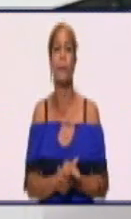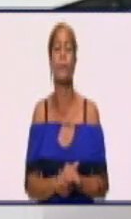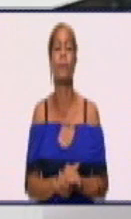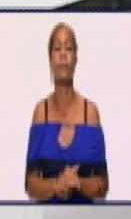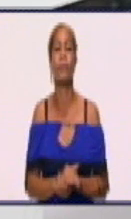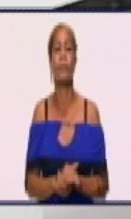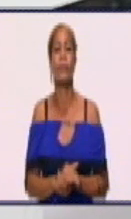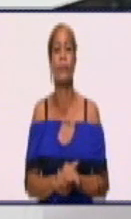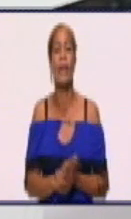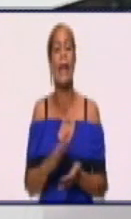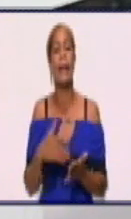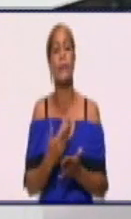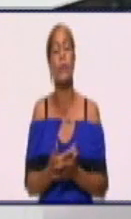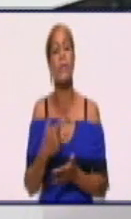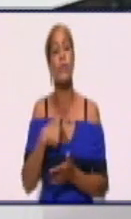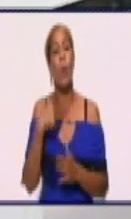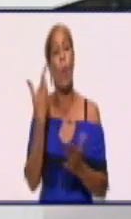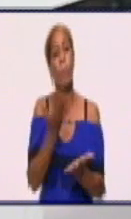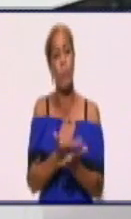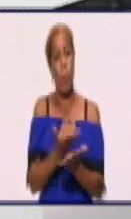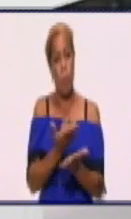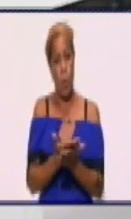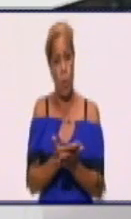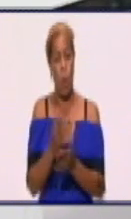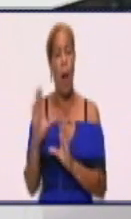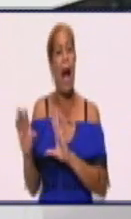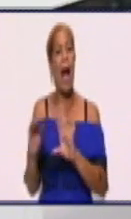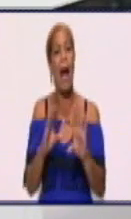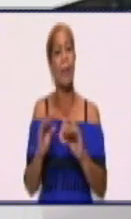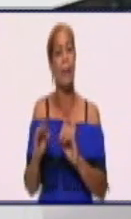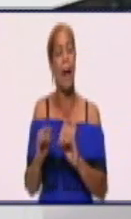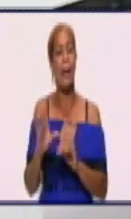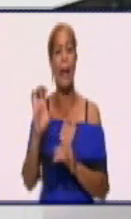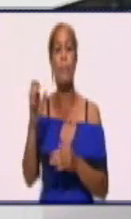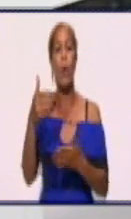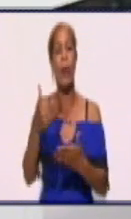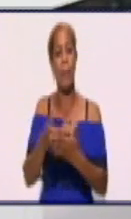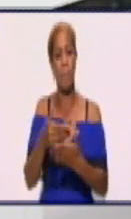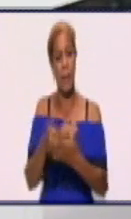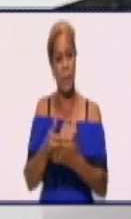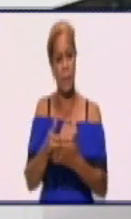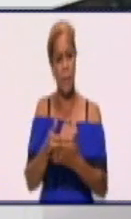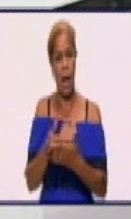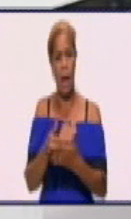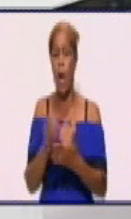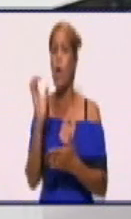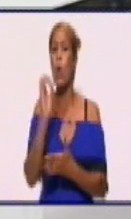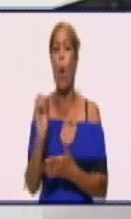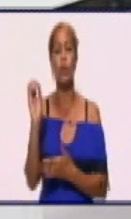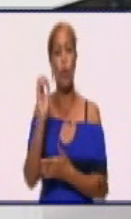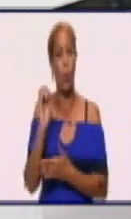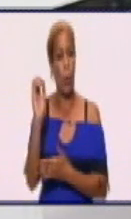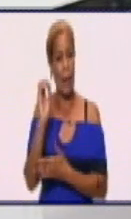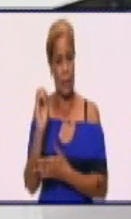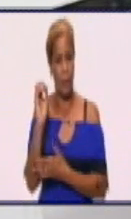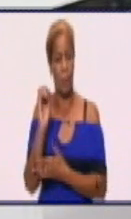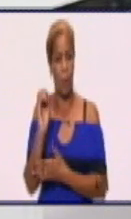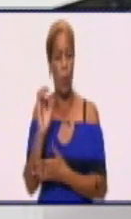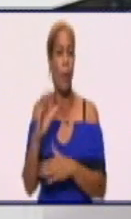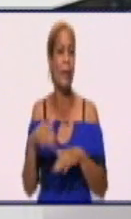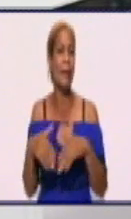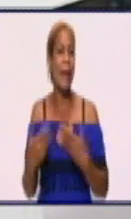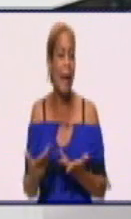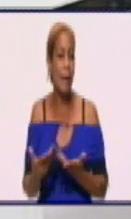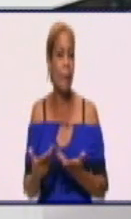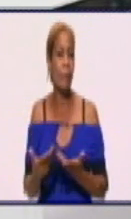entonces las personas jurídicas es decir las empresas las entidades los organismos que empresas